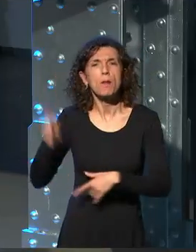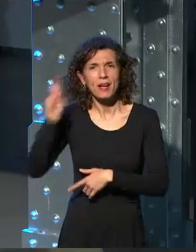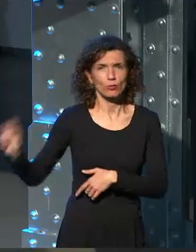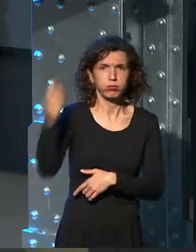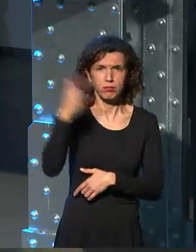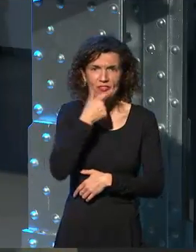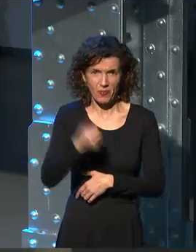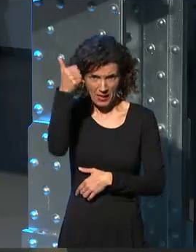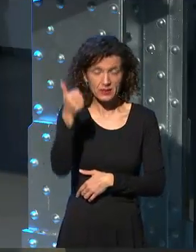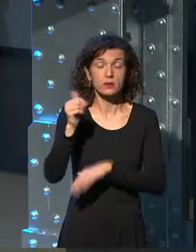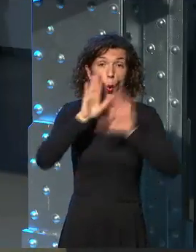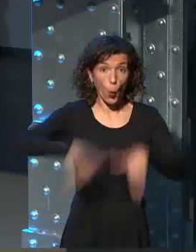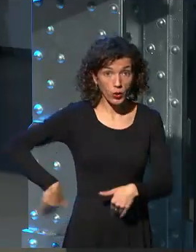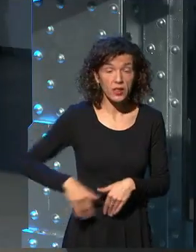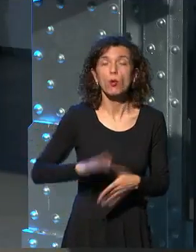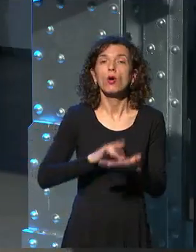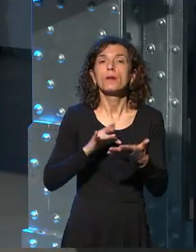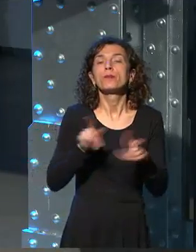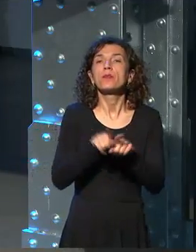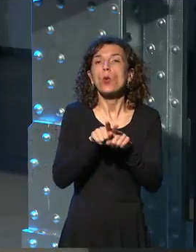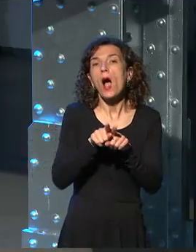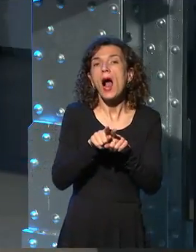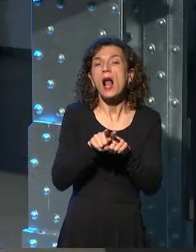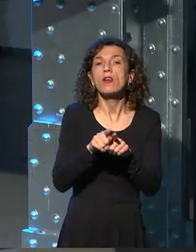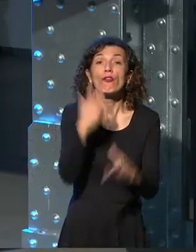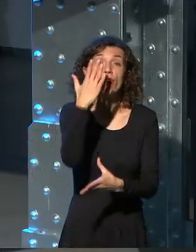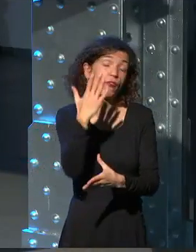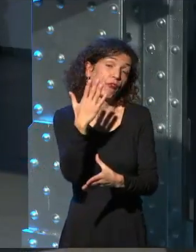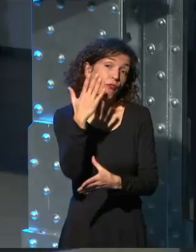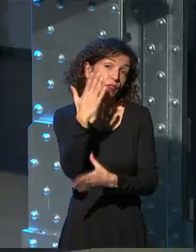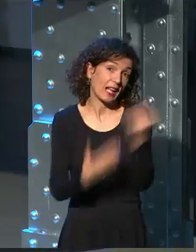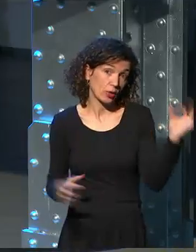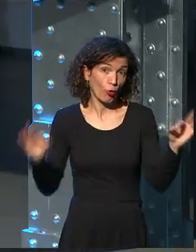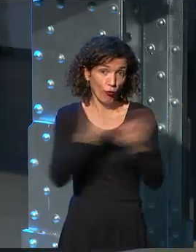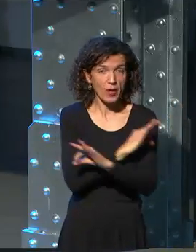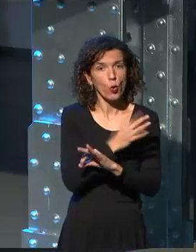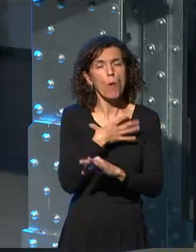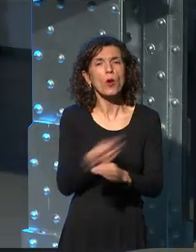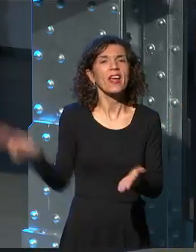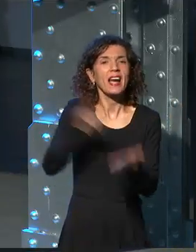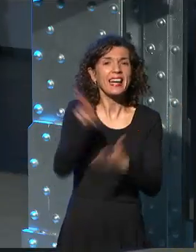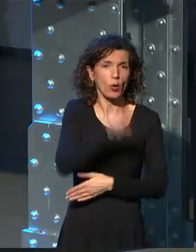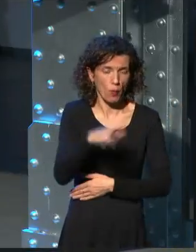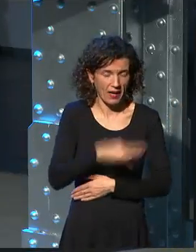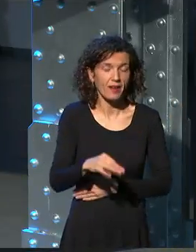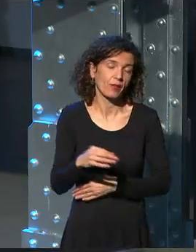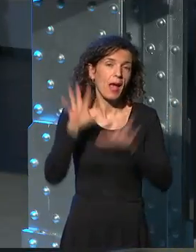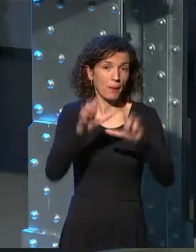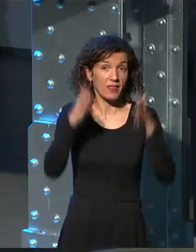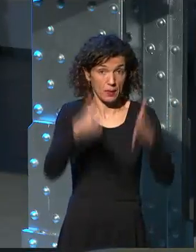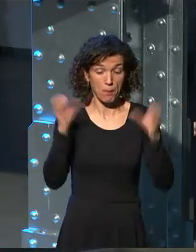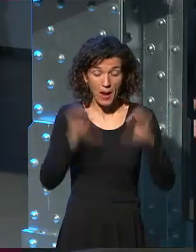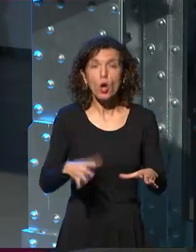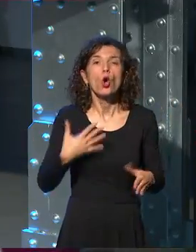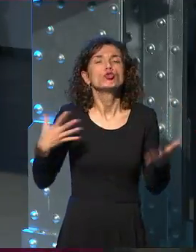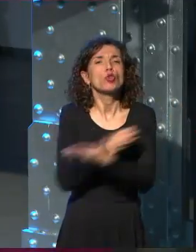por último, recuperarse de los errores. Esto es algo que también hemos aprendido de los magos. Todos los